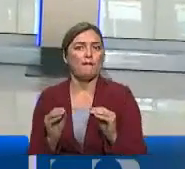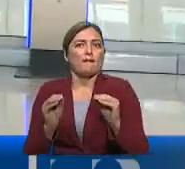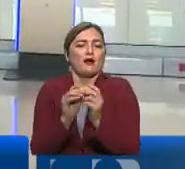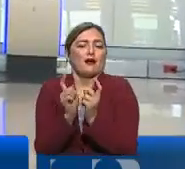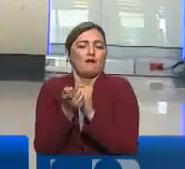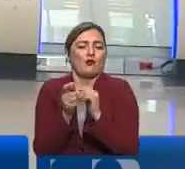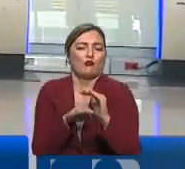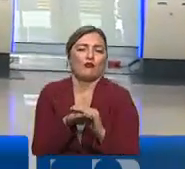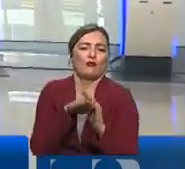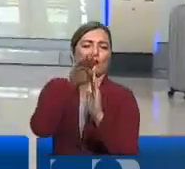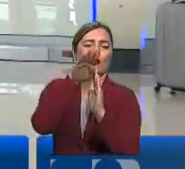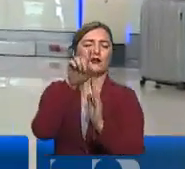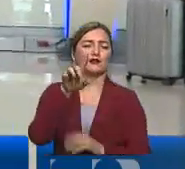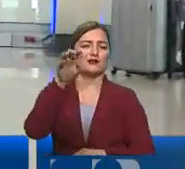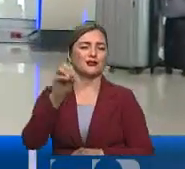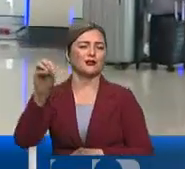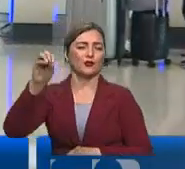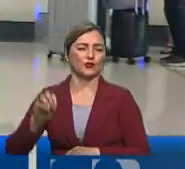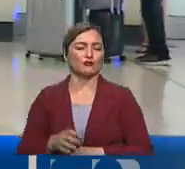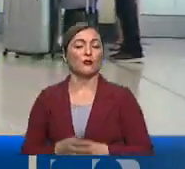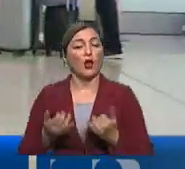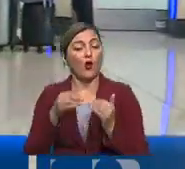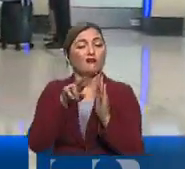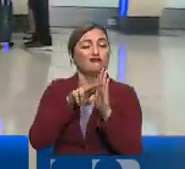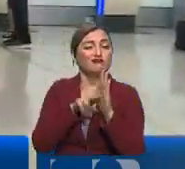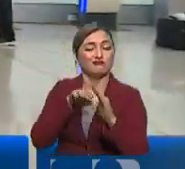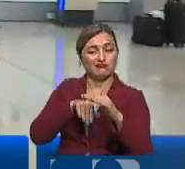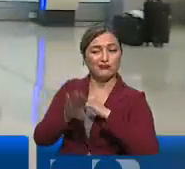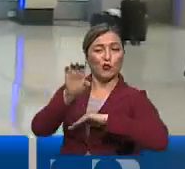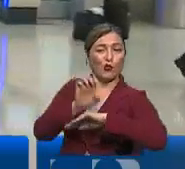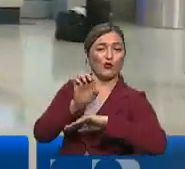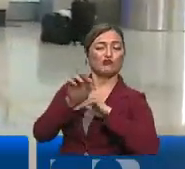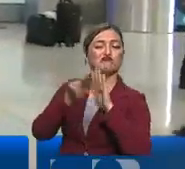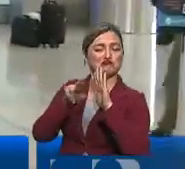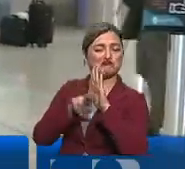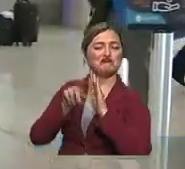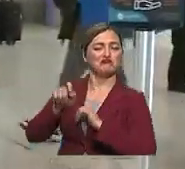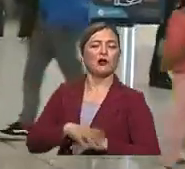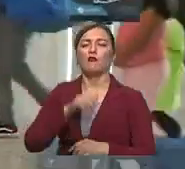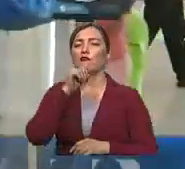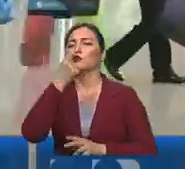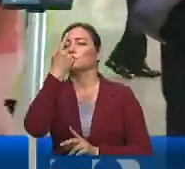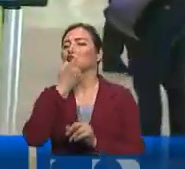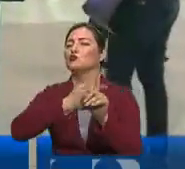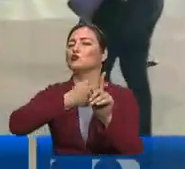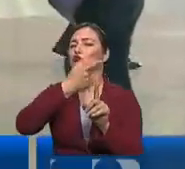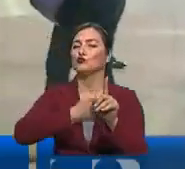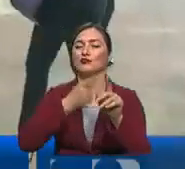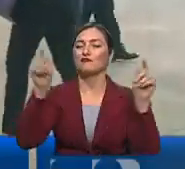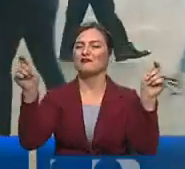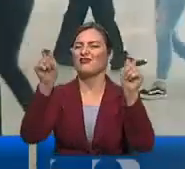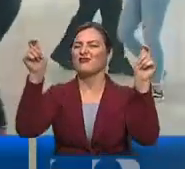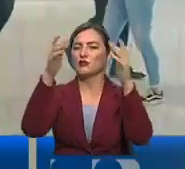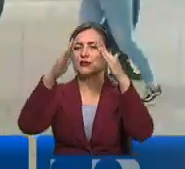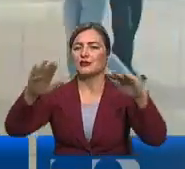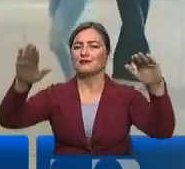que se necesita para poder ingresar al país, a propósito de que falta ya poco más de un mes para las